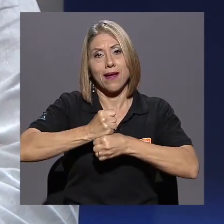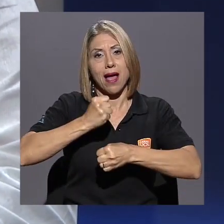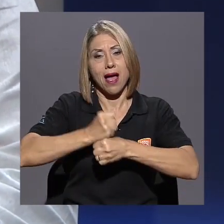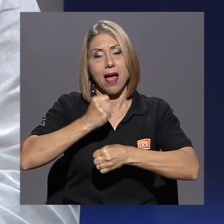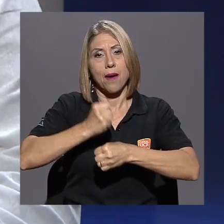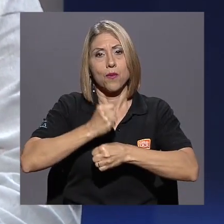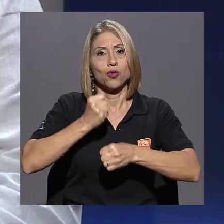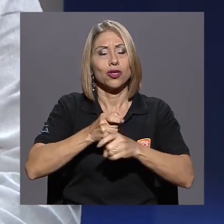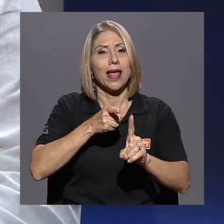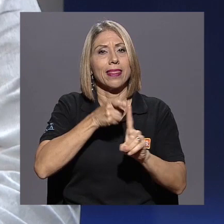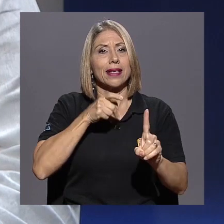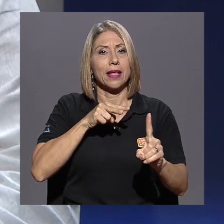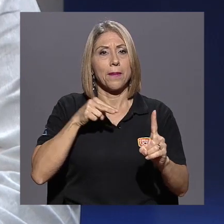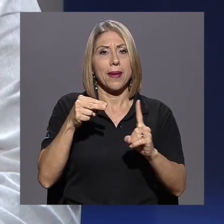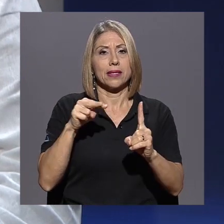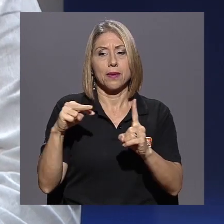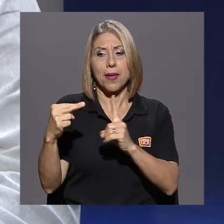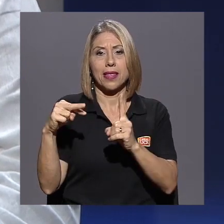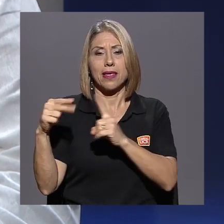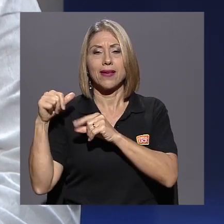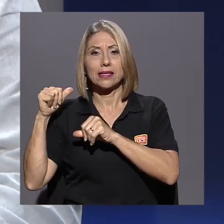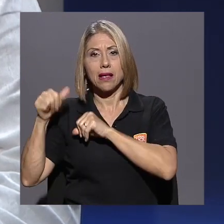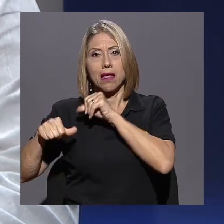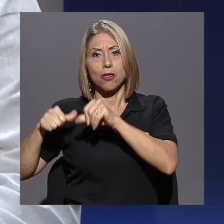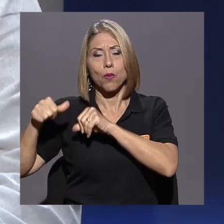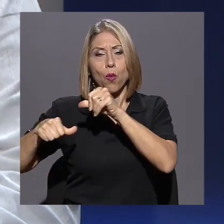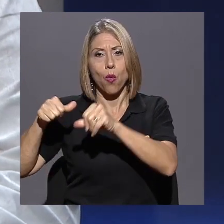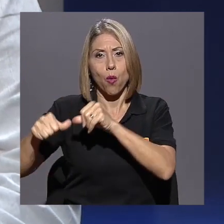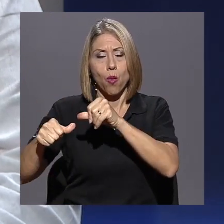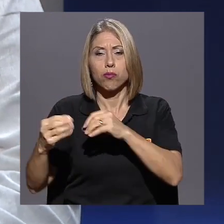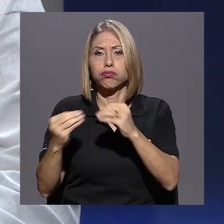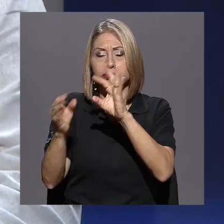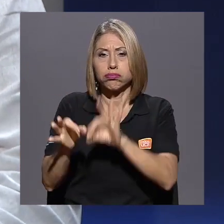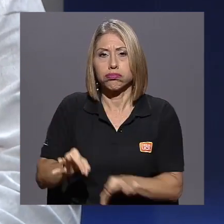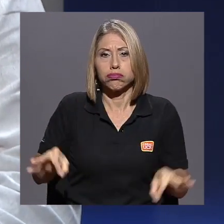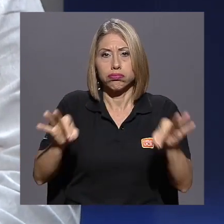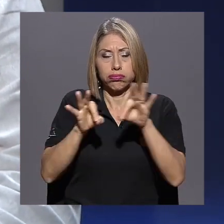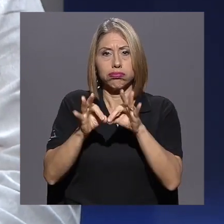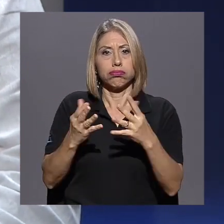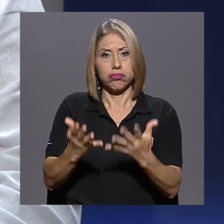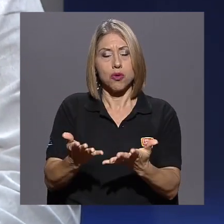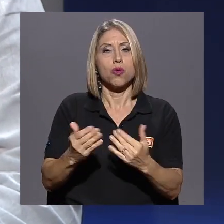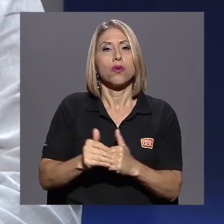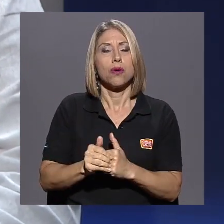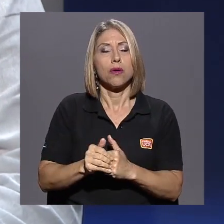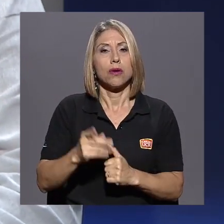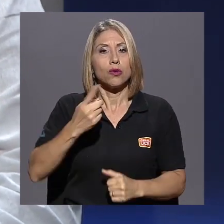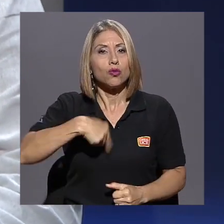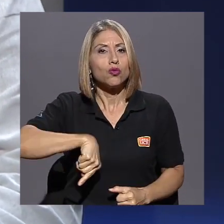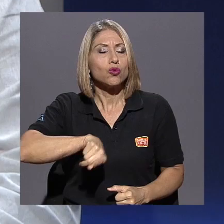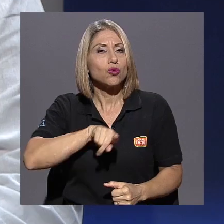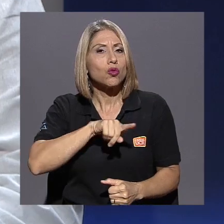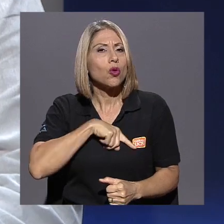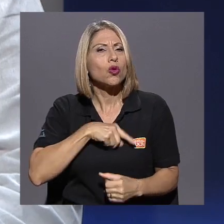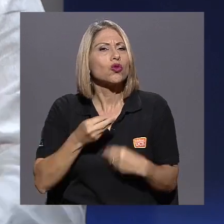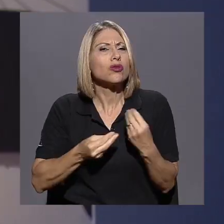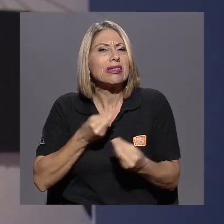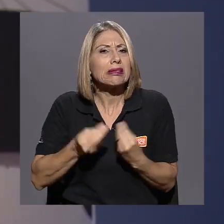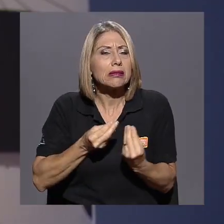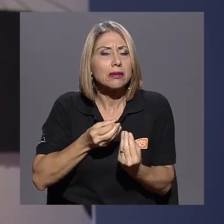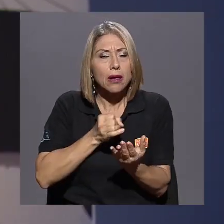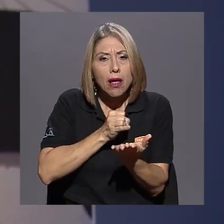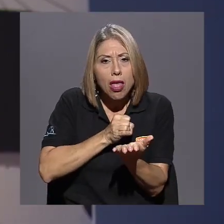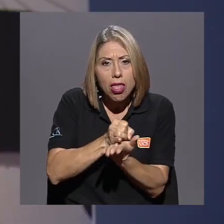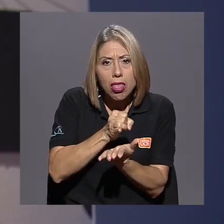desde perspectivas antropológicas esto es muy importante para nosotros entonces lo que nosotros hacemos es investigar